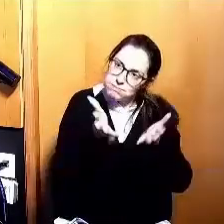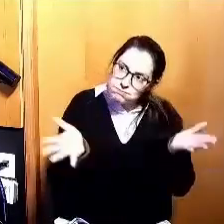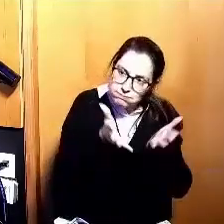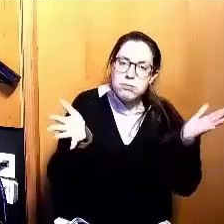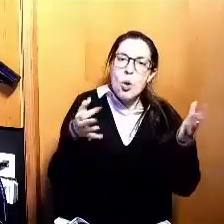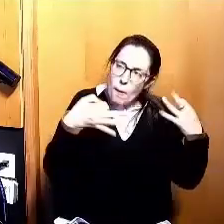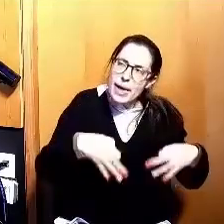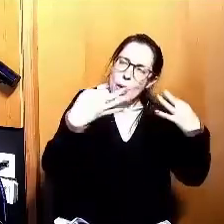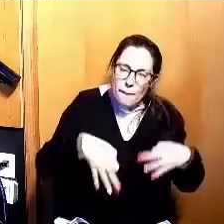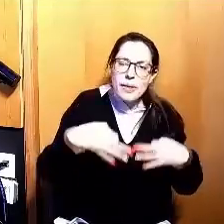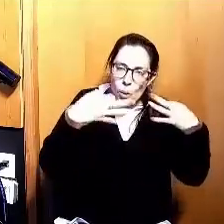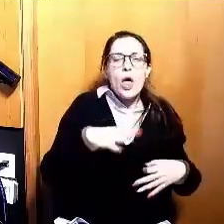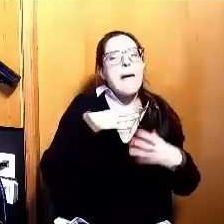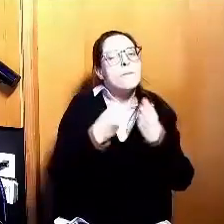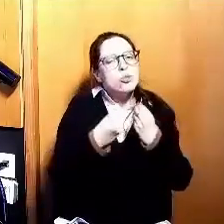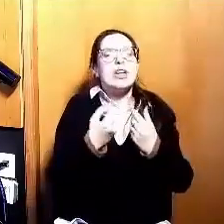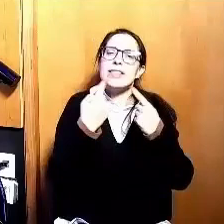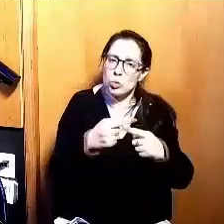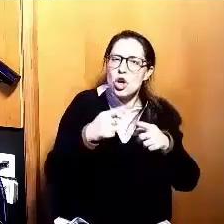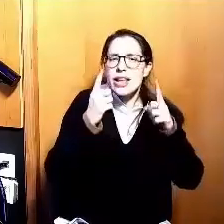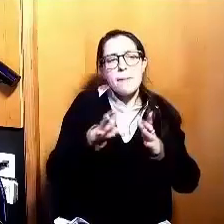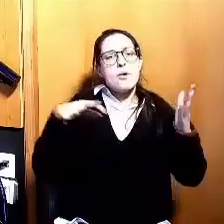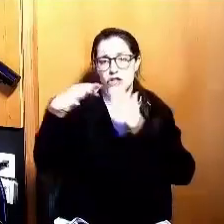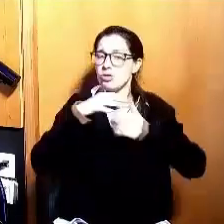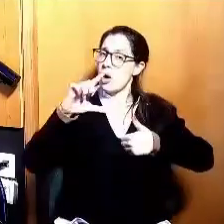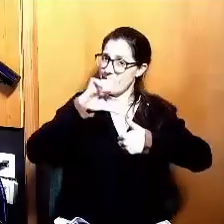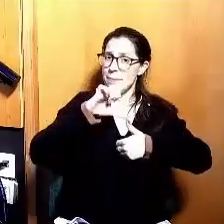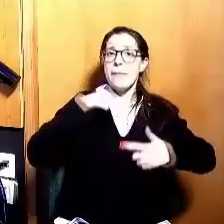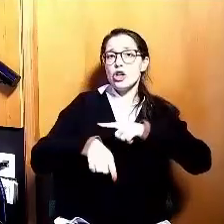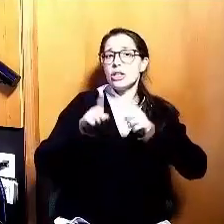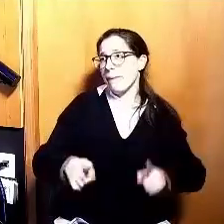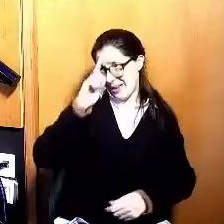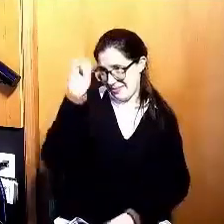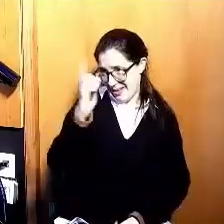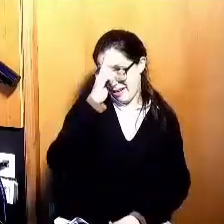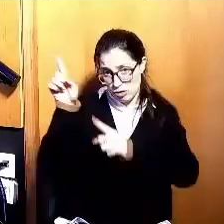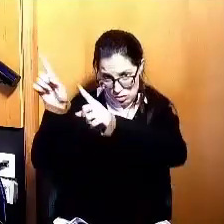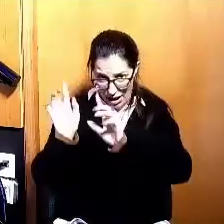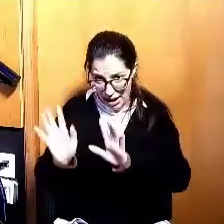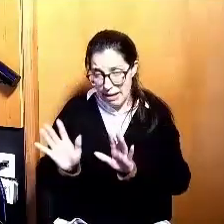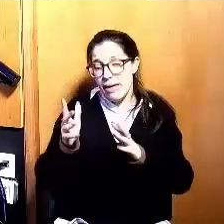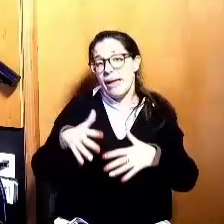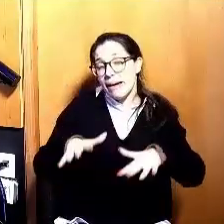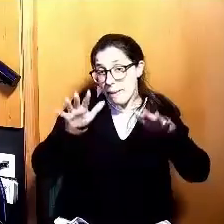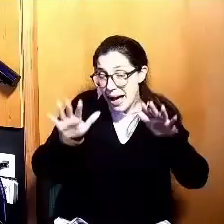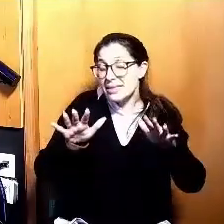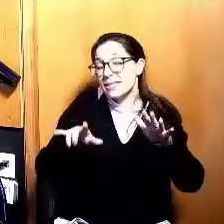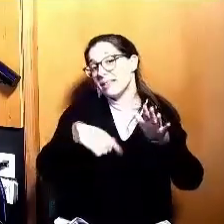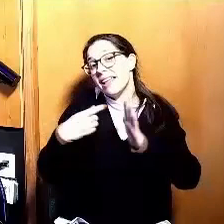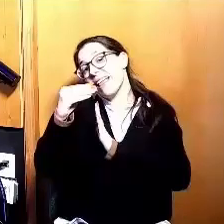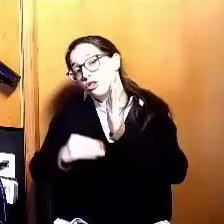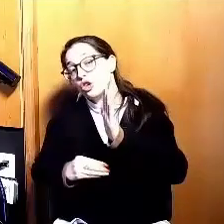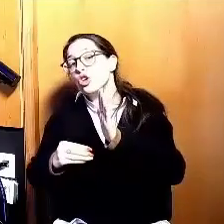muchísimas discusiones y proyectos, no solo en Latinoamérica, sino a nivel internacional, y quizás, no sé, la agenda de datos abiertos